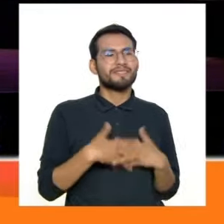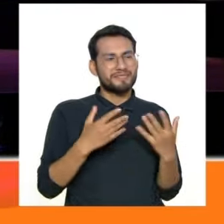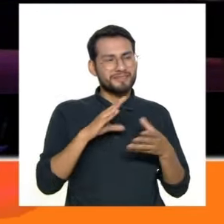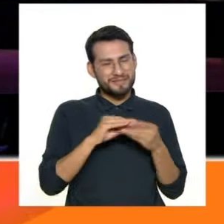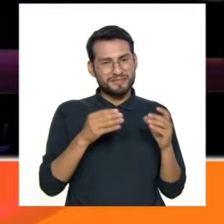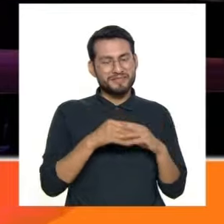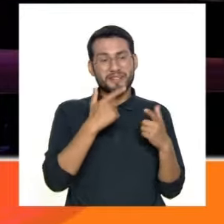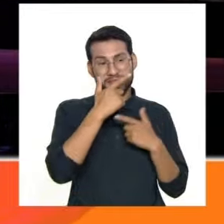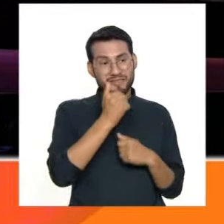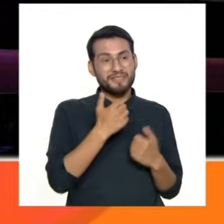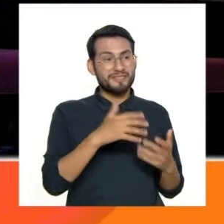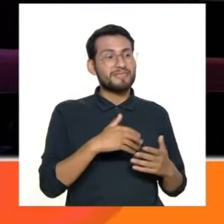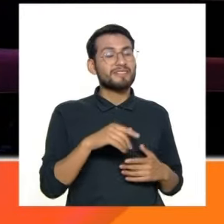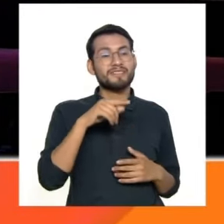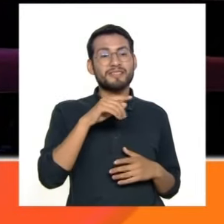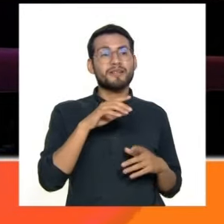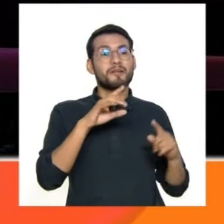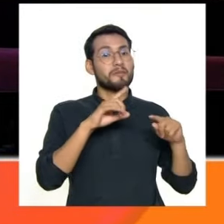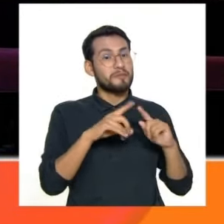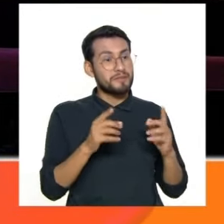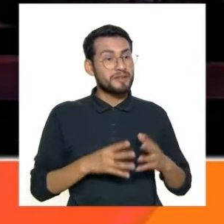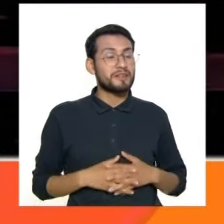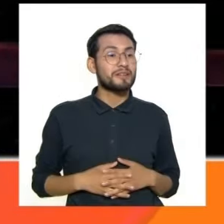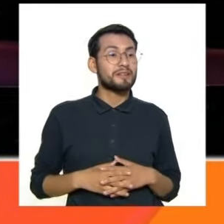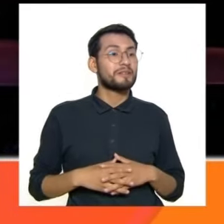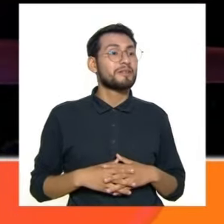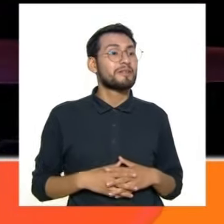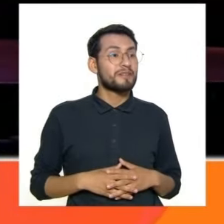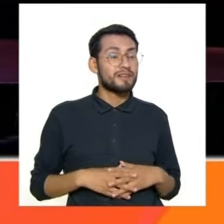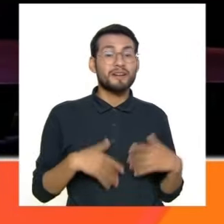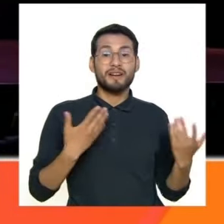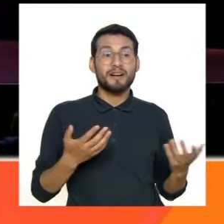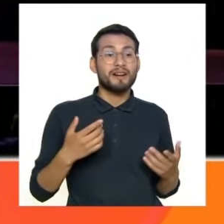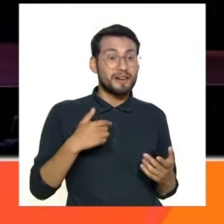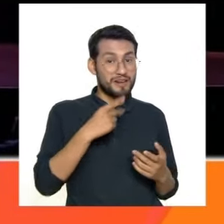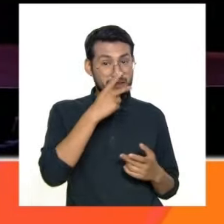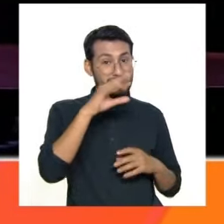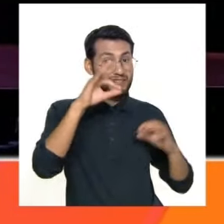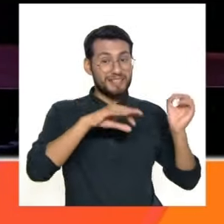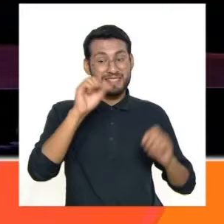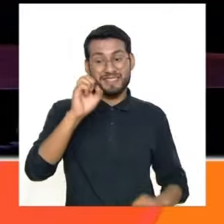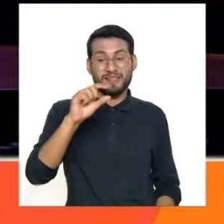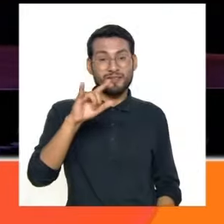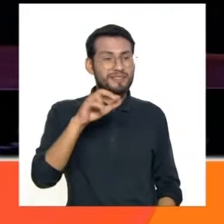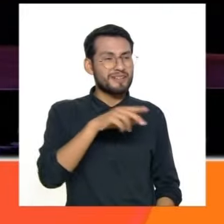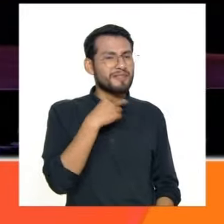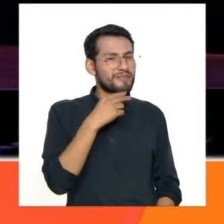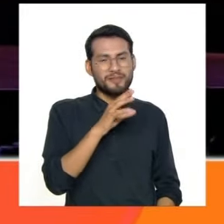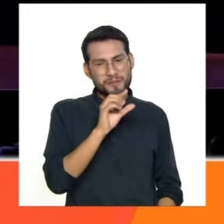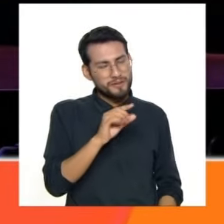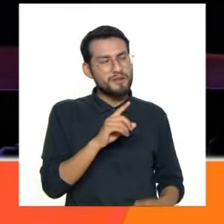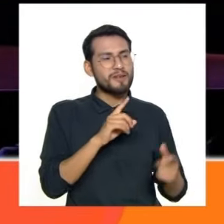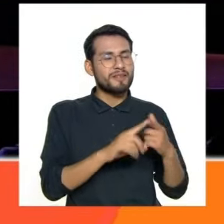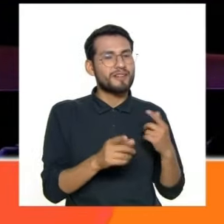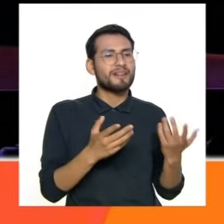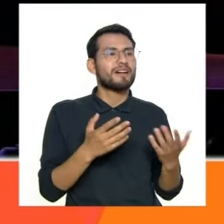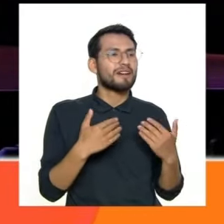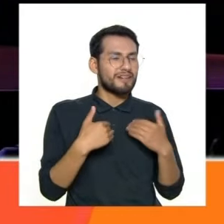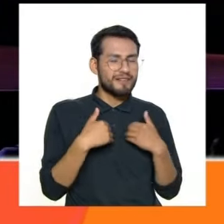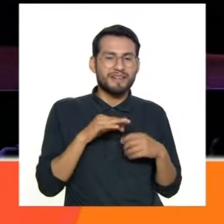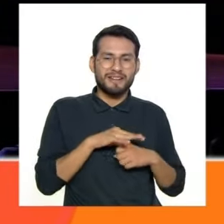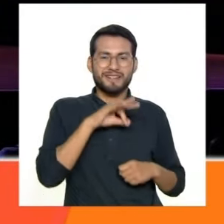anécdota interesante alrededor de eso pero este la vi en el teatro segura ya no cantaba por supuesto pero pero sí tenía todo